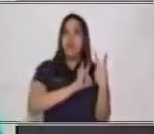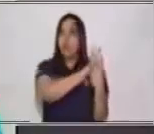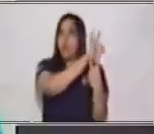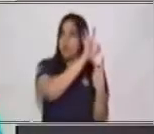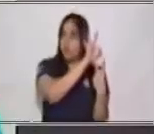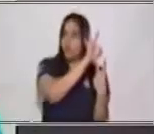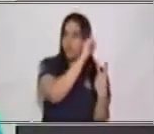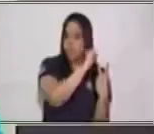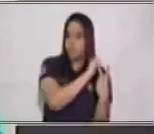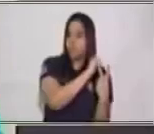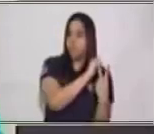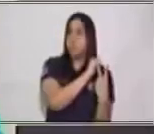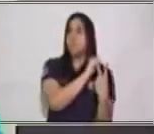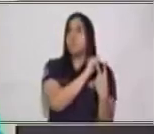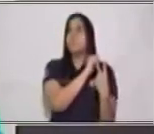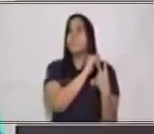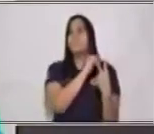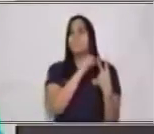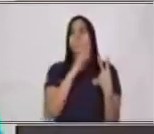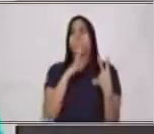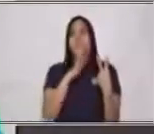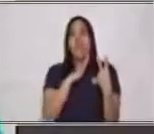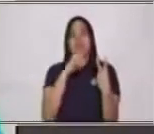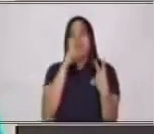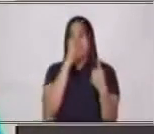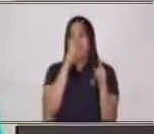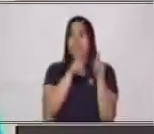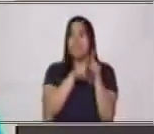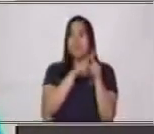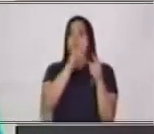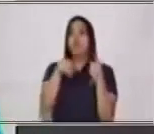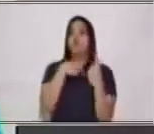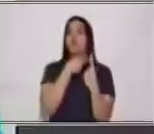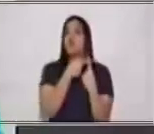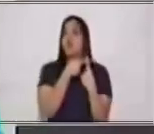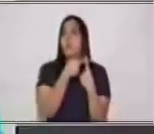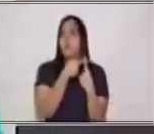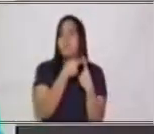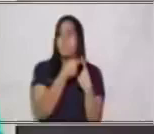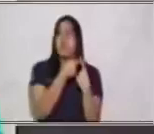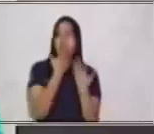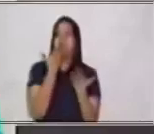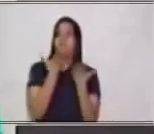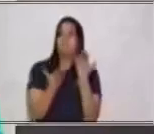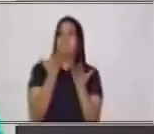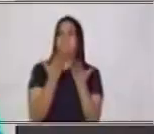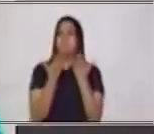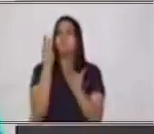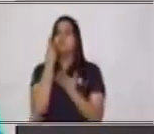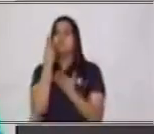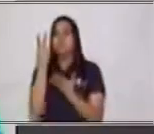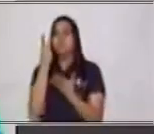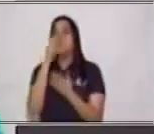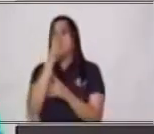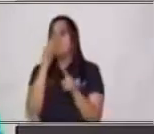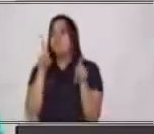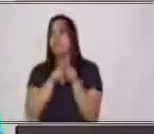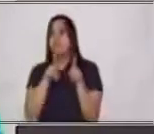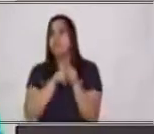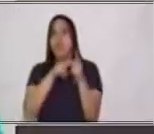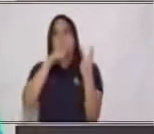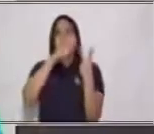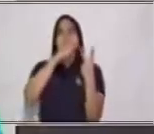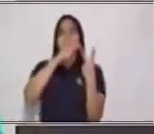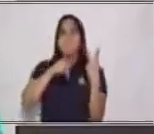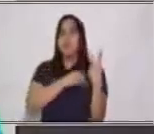también, y cuando están sumados, vamos a calcular sus raíces, y también se van a sumar